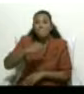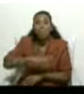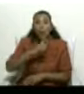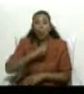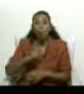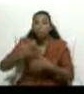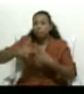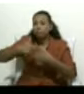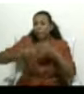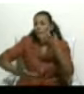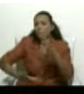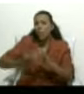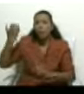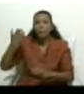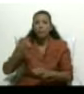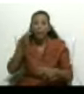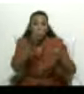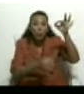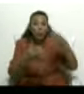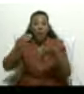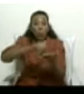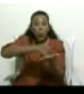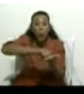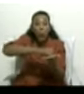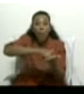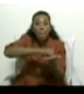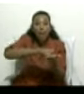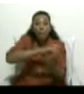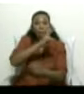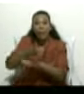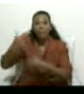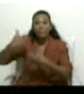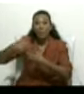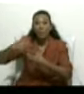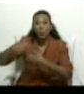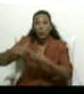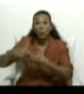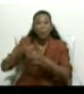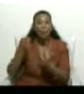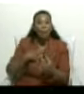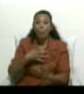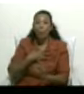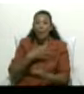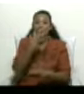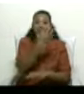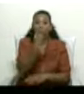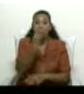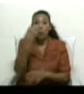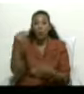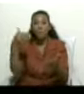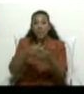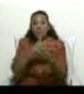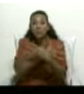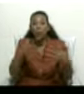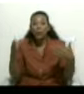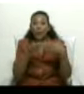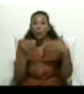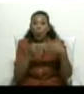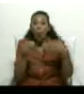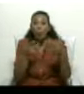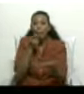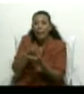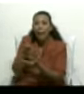crudo. Tribunal en Nueva York ordena que PDVSA pague sin excusas 348 millones de deuda